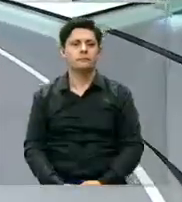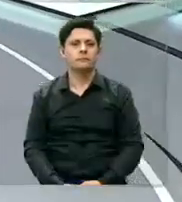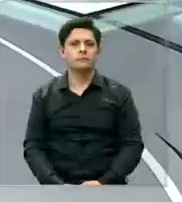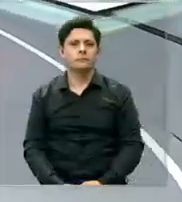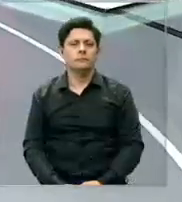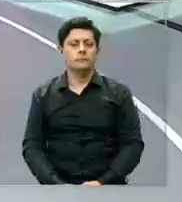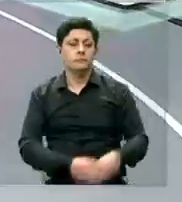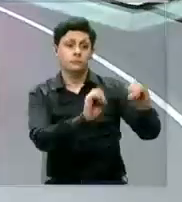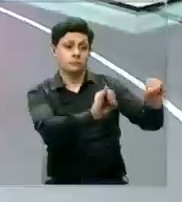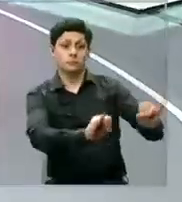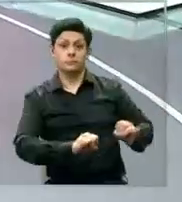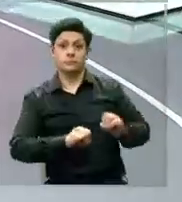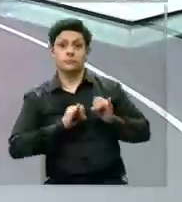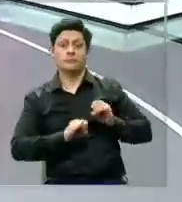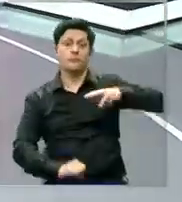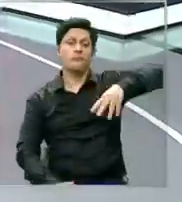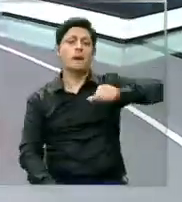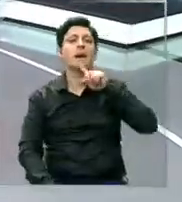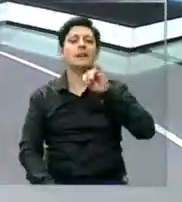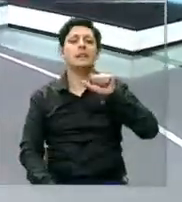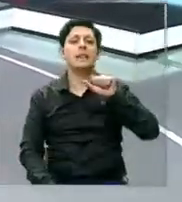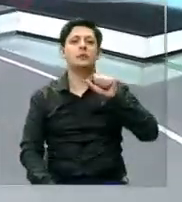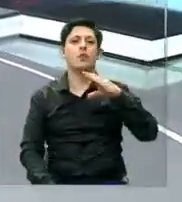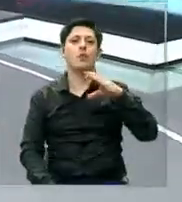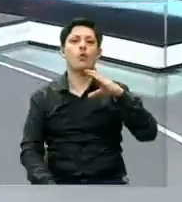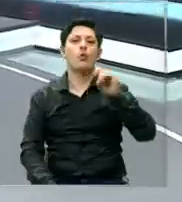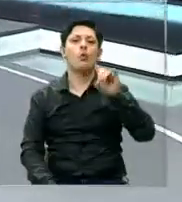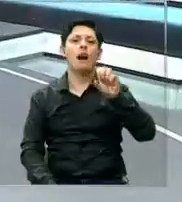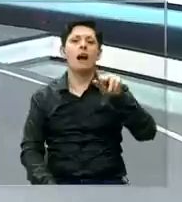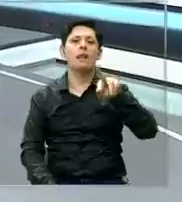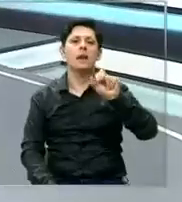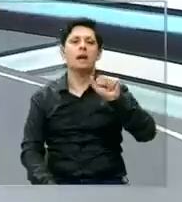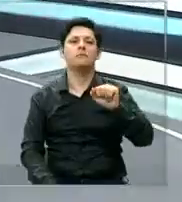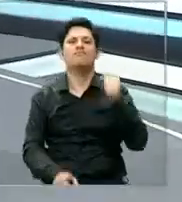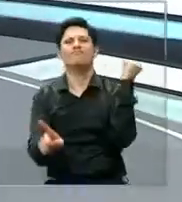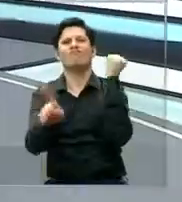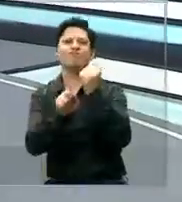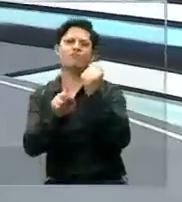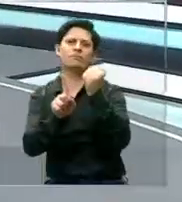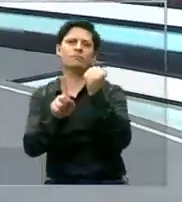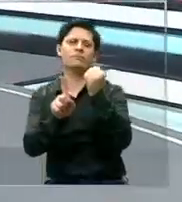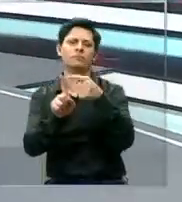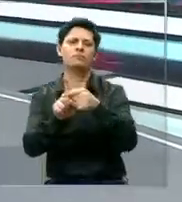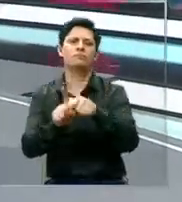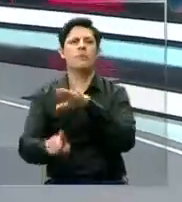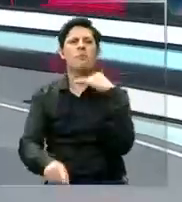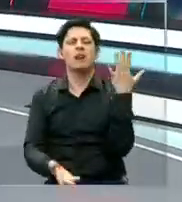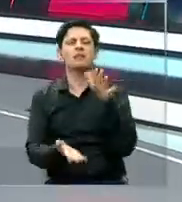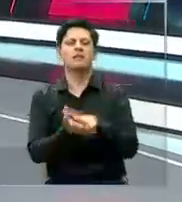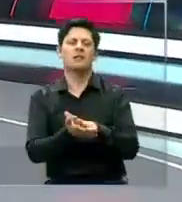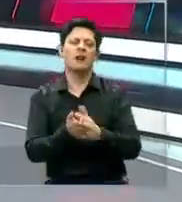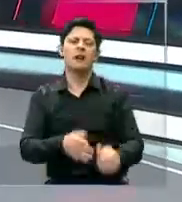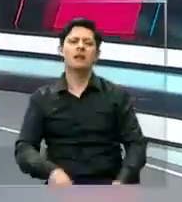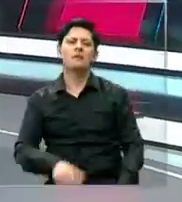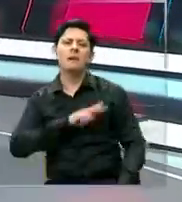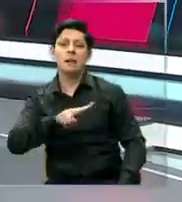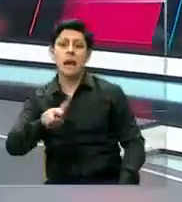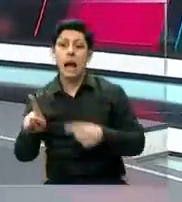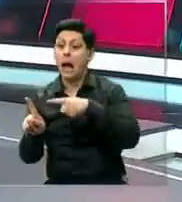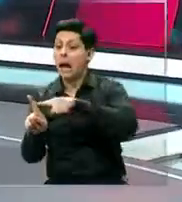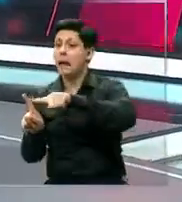Y un reciente informe vincularía a Matías Cuadra, el joven secuestrado y asesinado en Valparaíso, con supuestos ilícitos enlazados con el robo de tarjetas